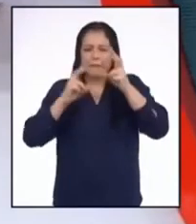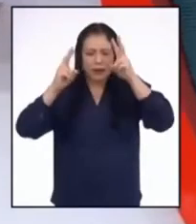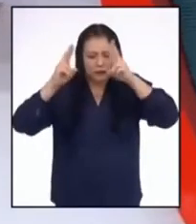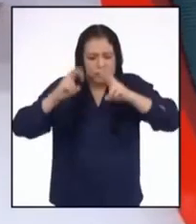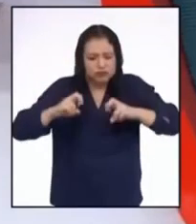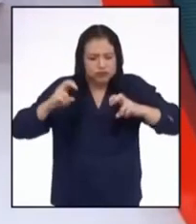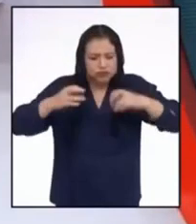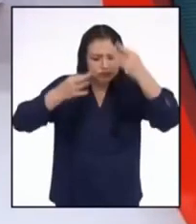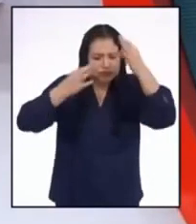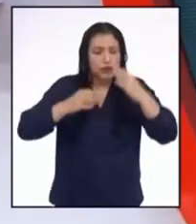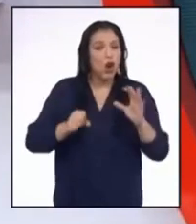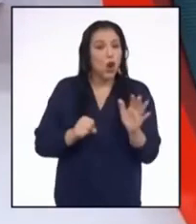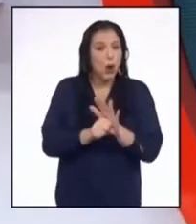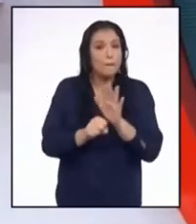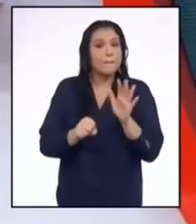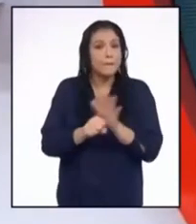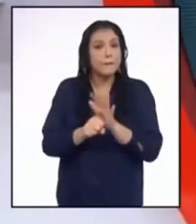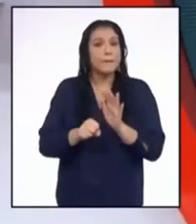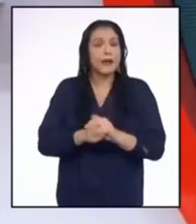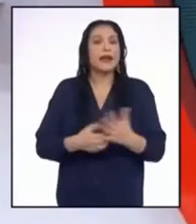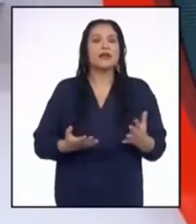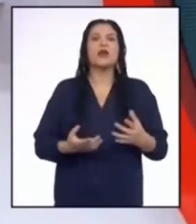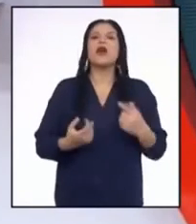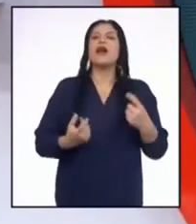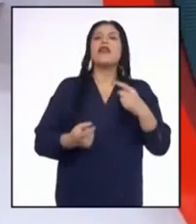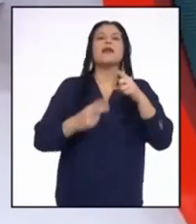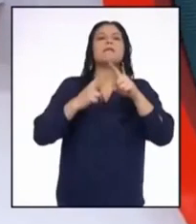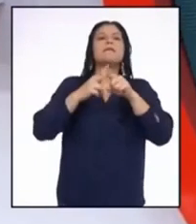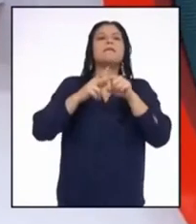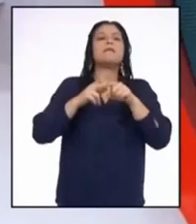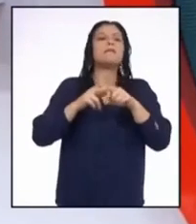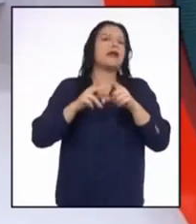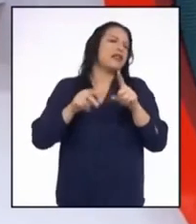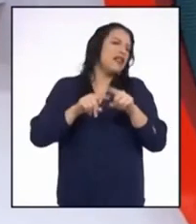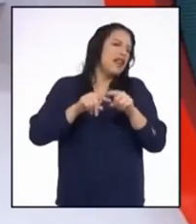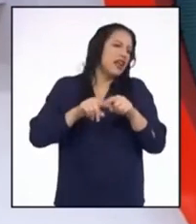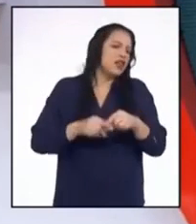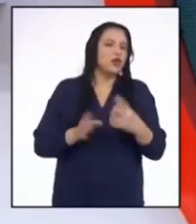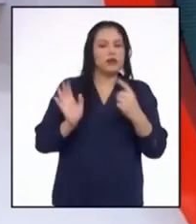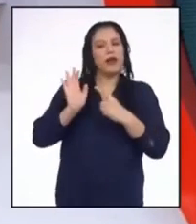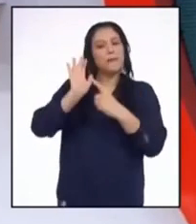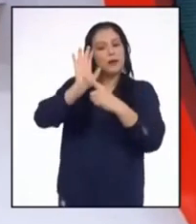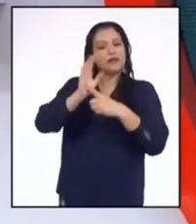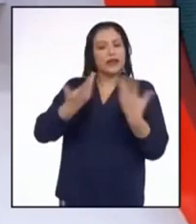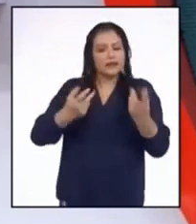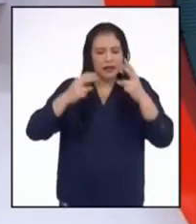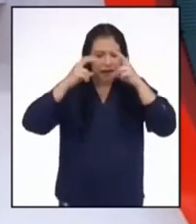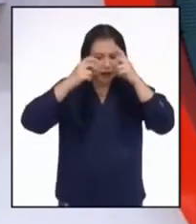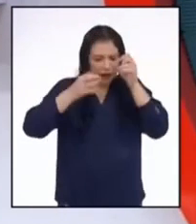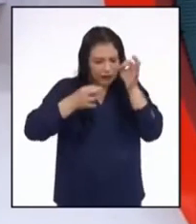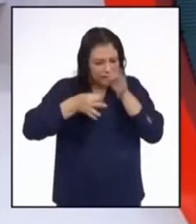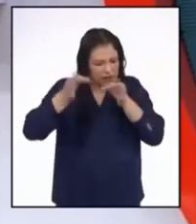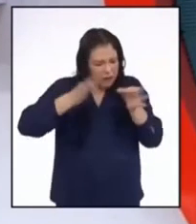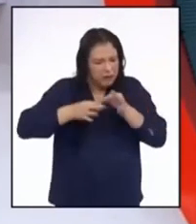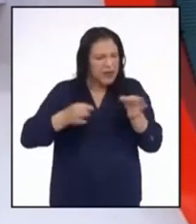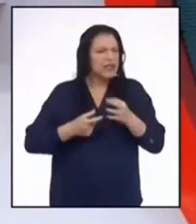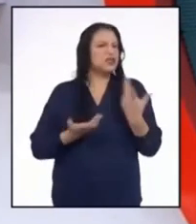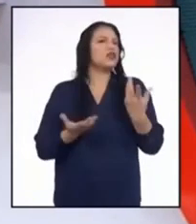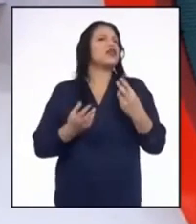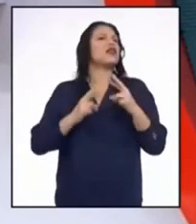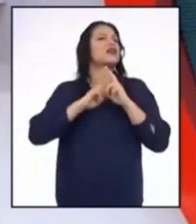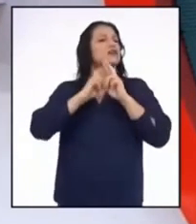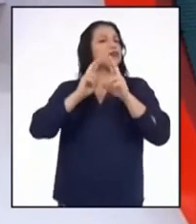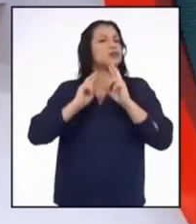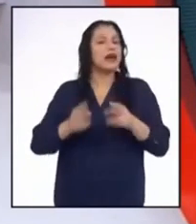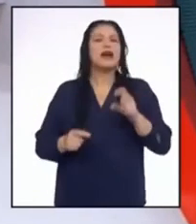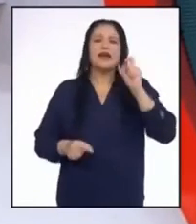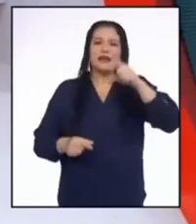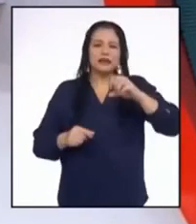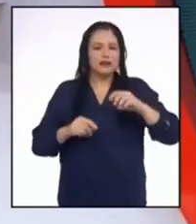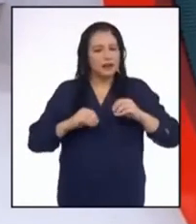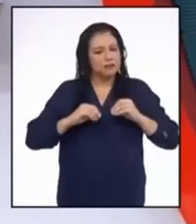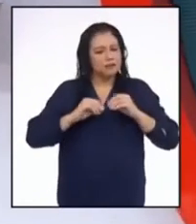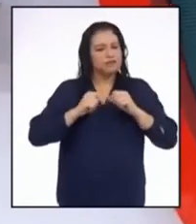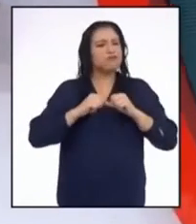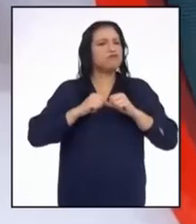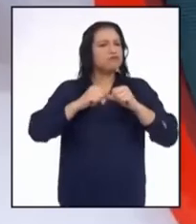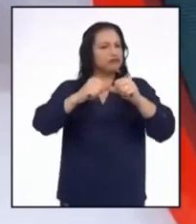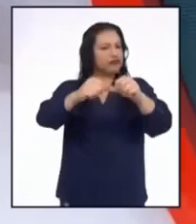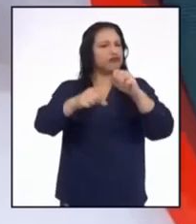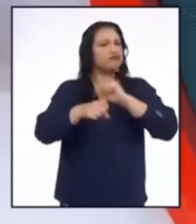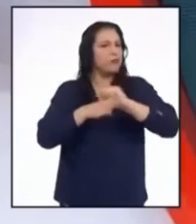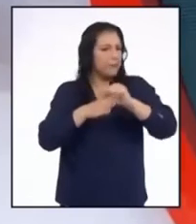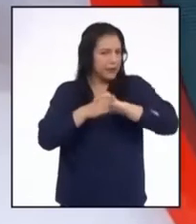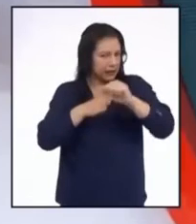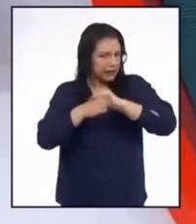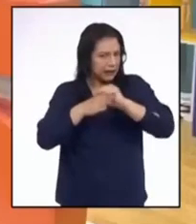estadístico completo, desde el tipo de muestra que elegimos hasta la interpretación de los resultados, deben seguir practicando y aprendiendo